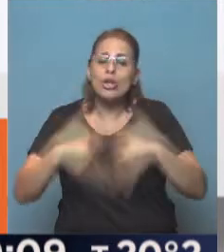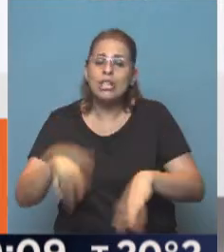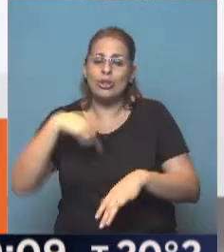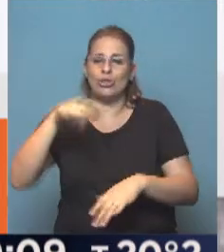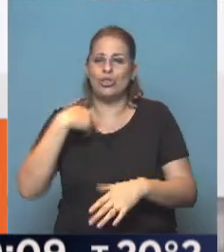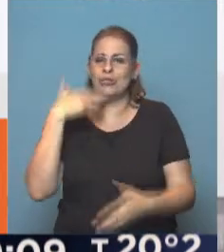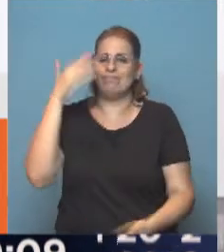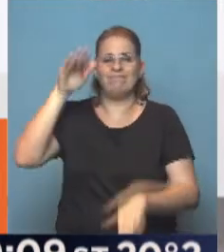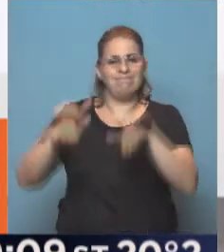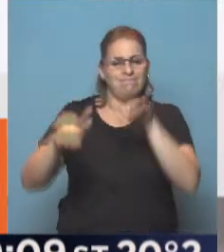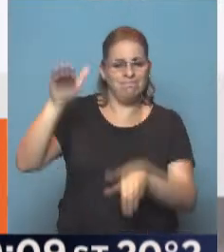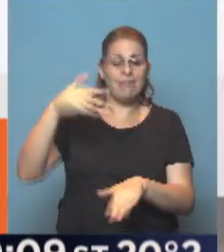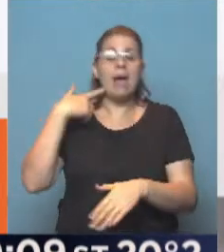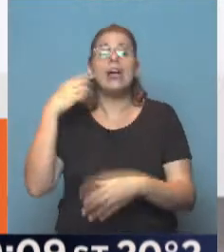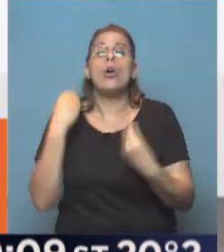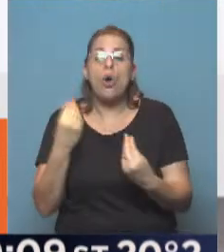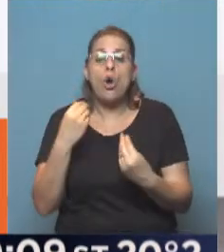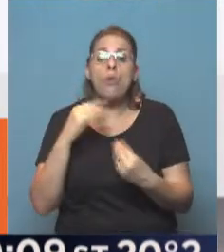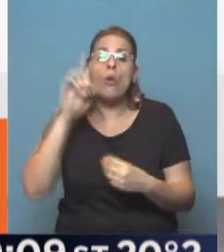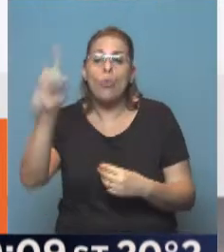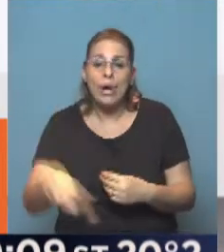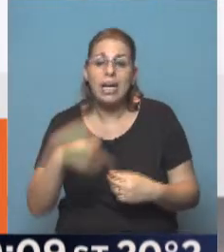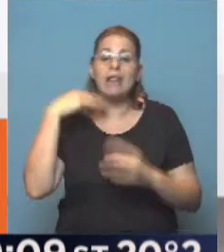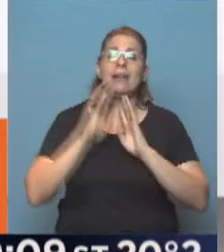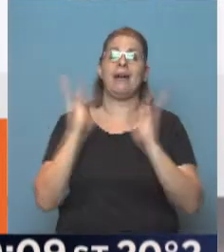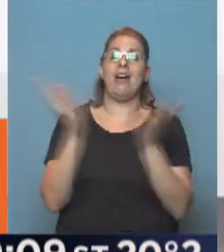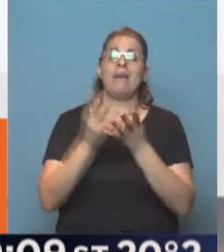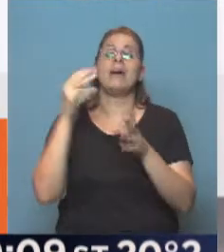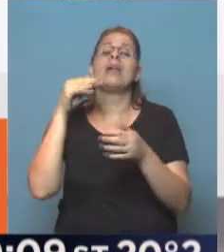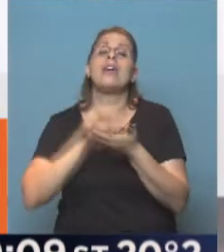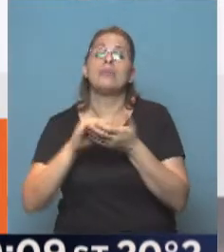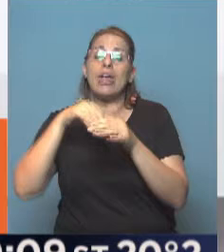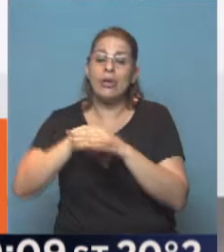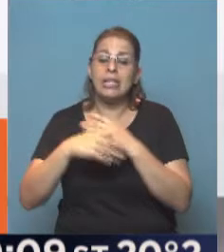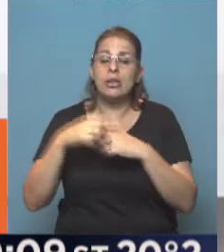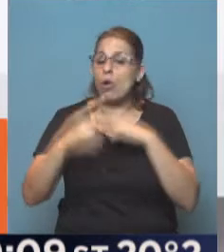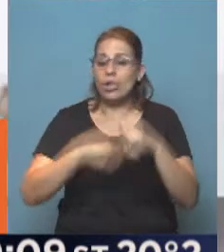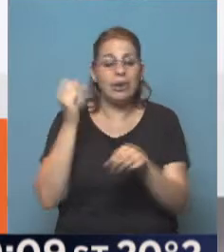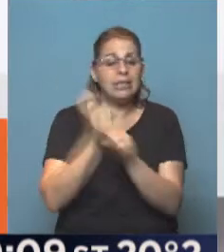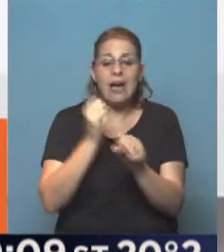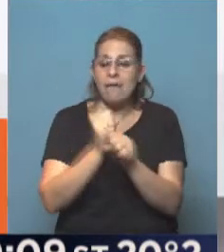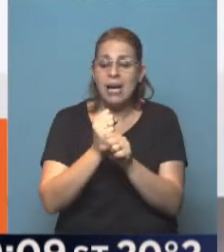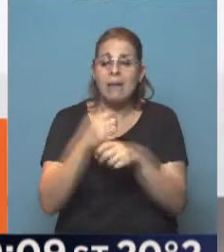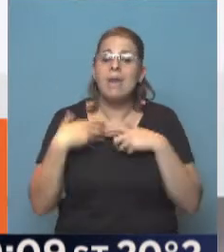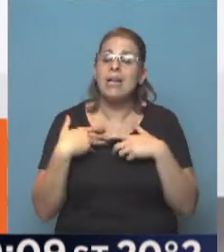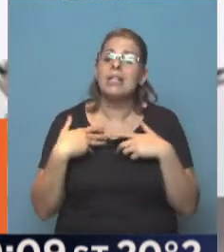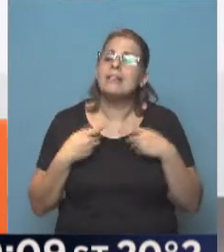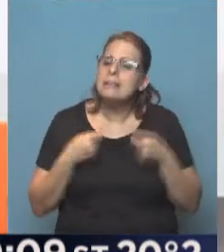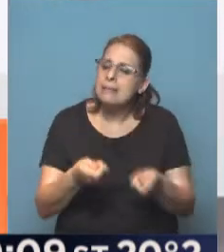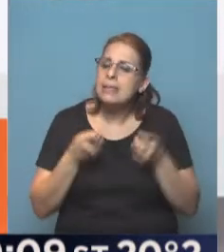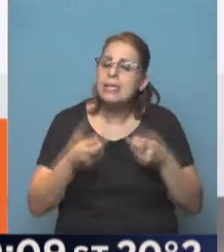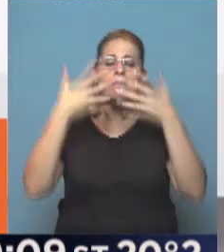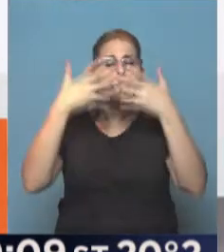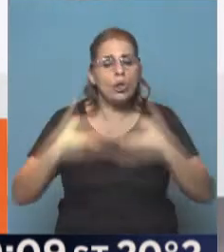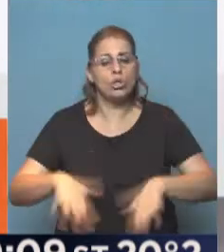muy desbalanceado. De ahí veremos qué vuelve a la Cámara de Diputados y ahí seguiremos trabajando con la esperanza de insistir en un proyecto que,